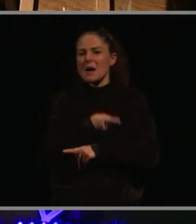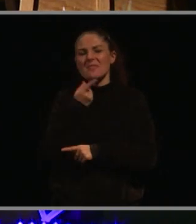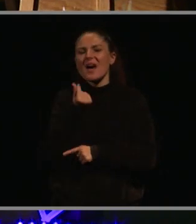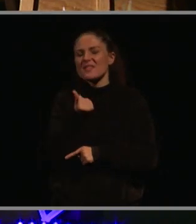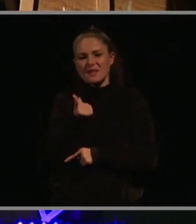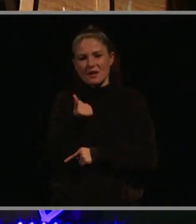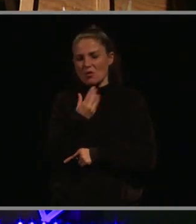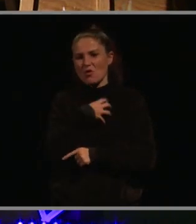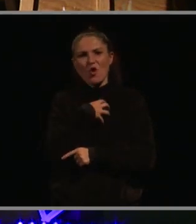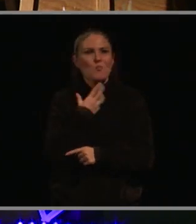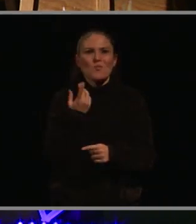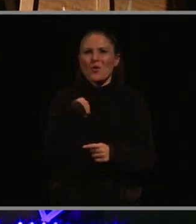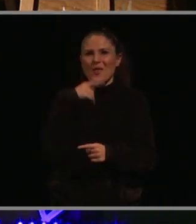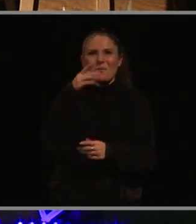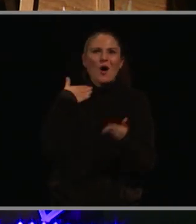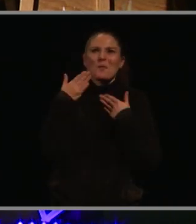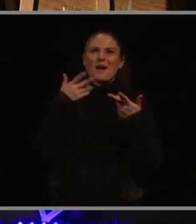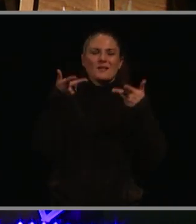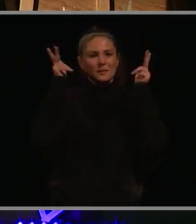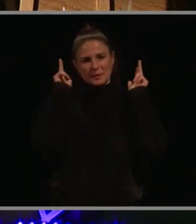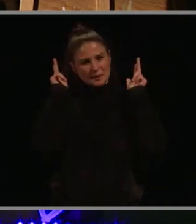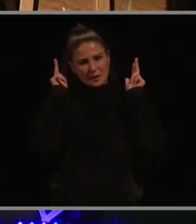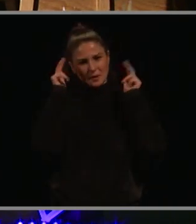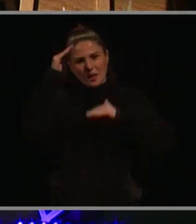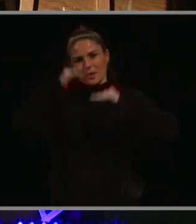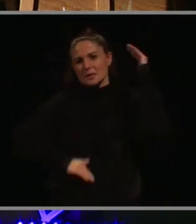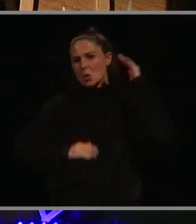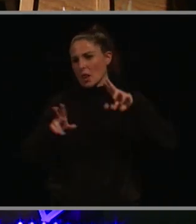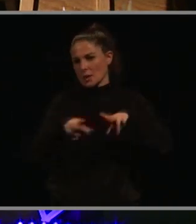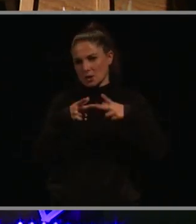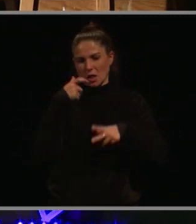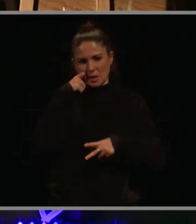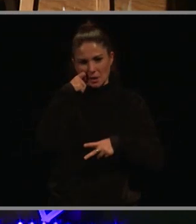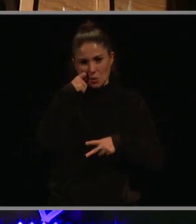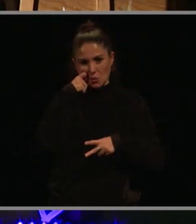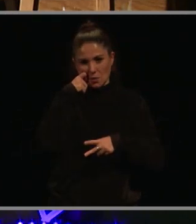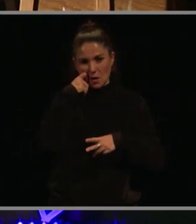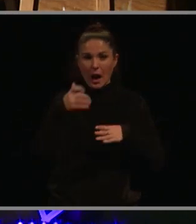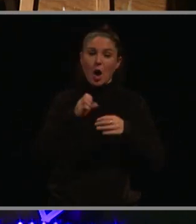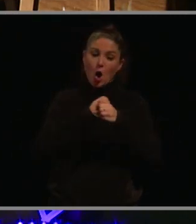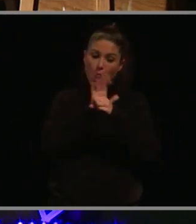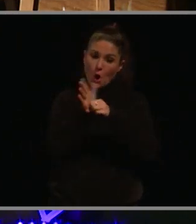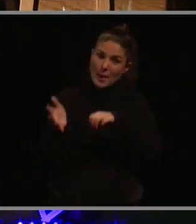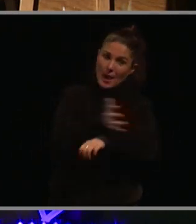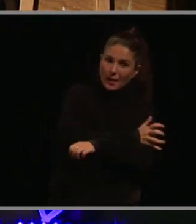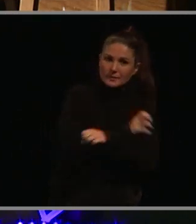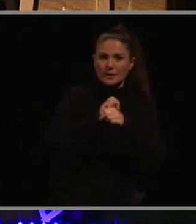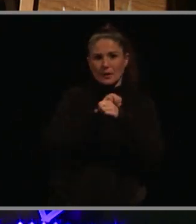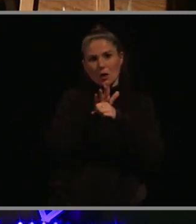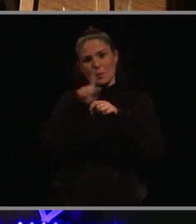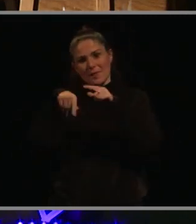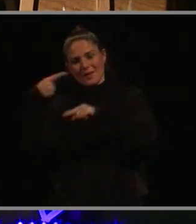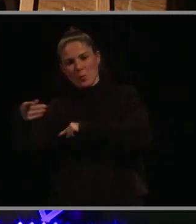libertad. La desigualdad social en salud, la que había antes de la COVID y la que la pandemia ha